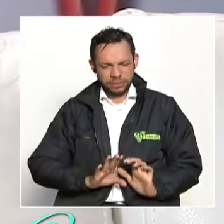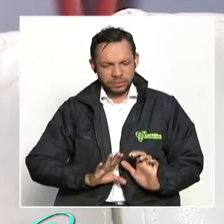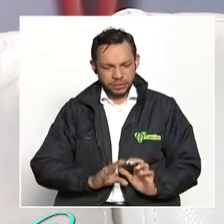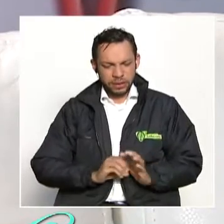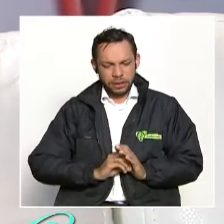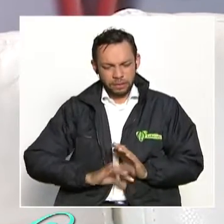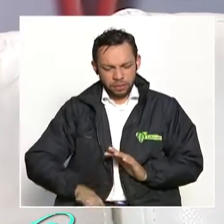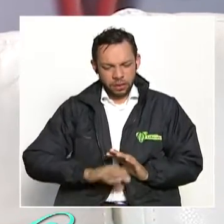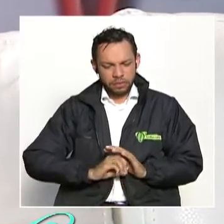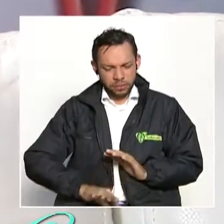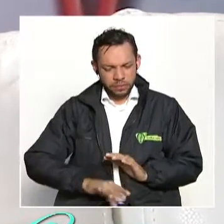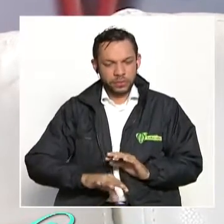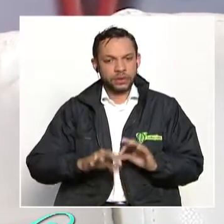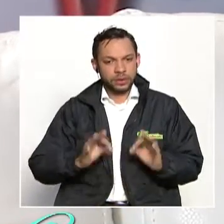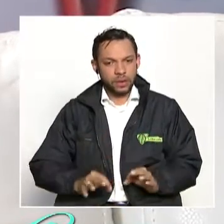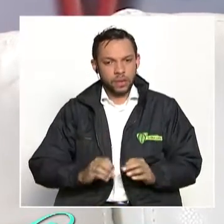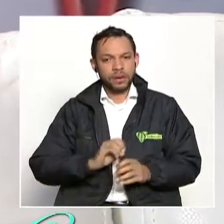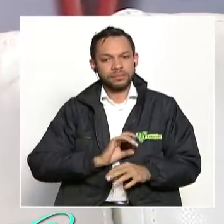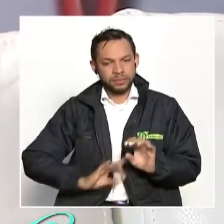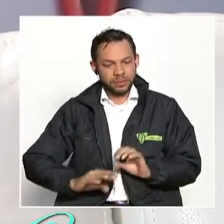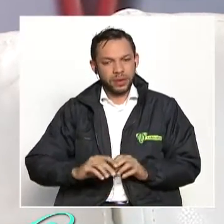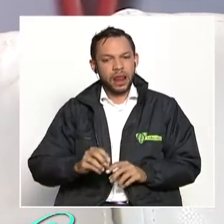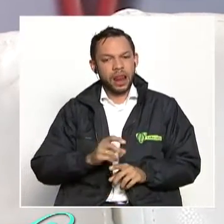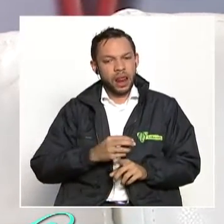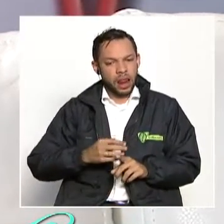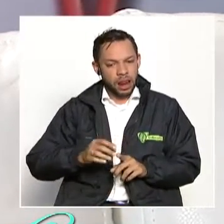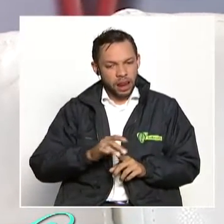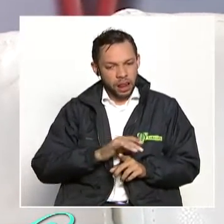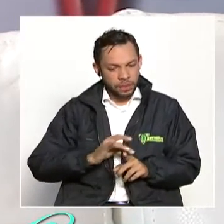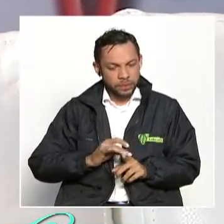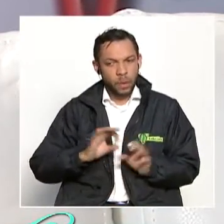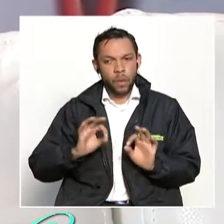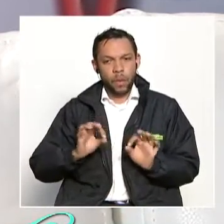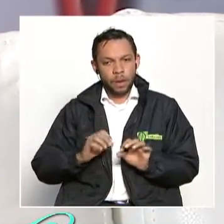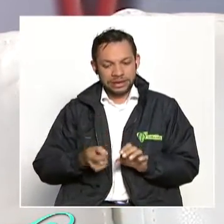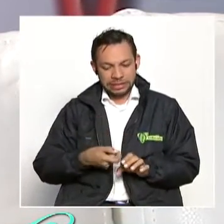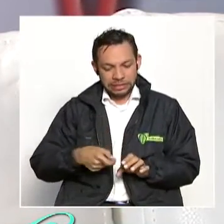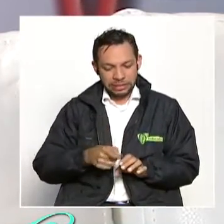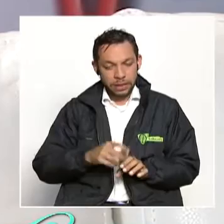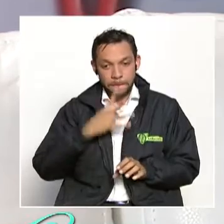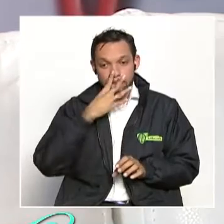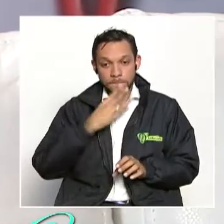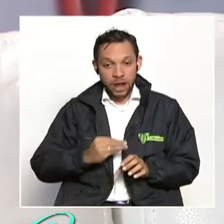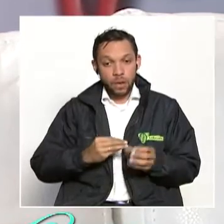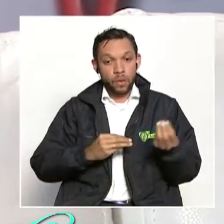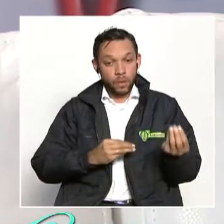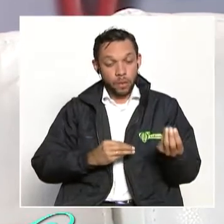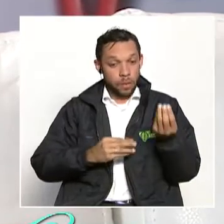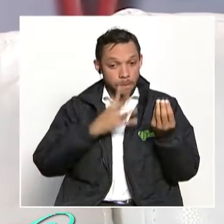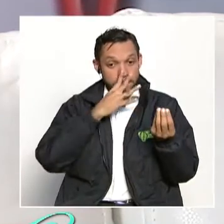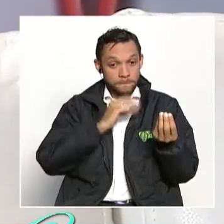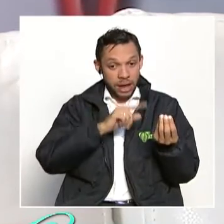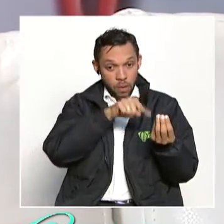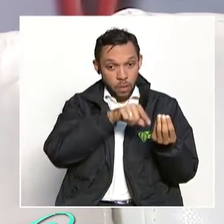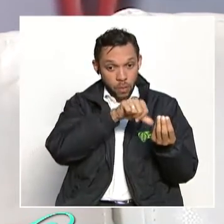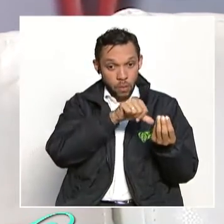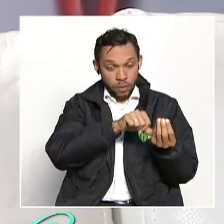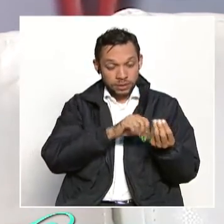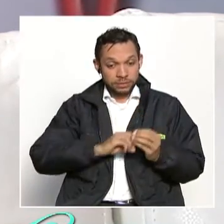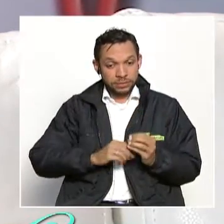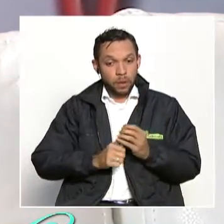sustancias o bacterias o virus que son nocivas. Eso es una